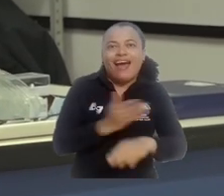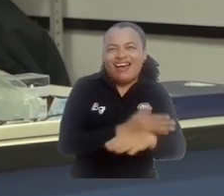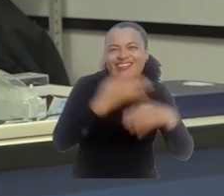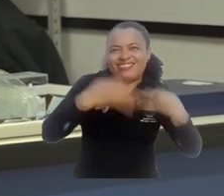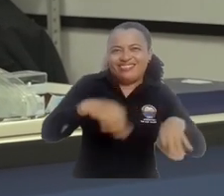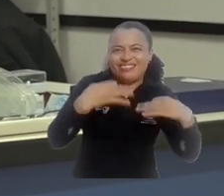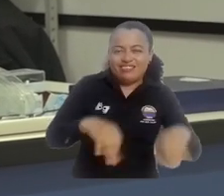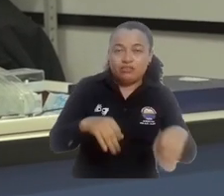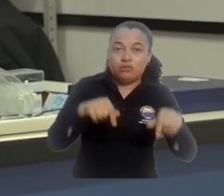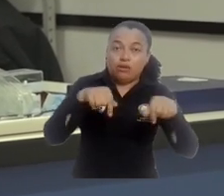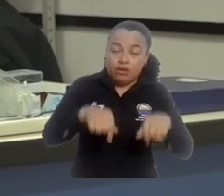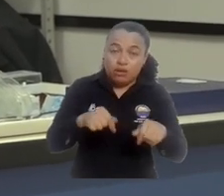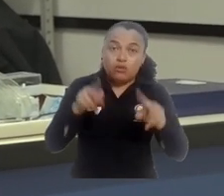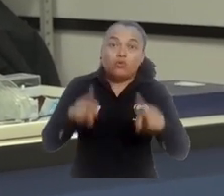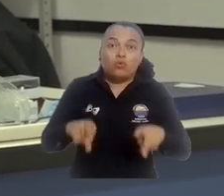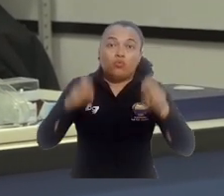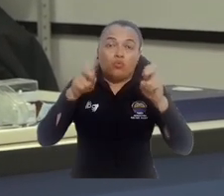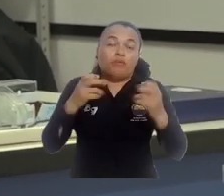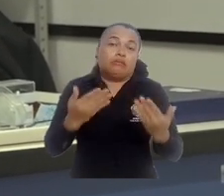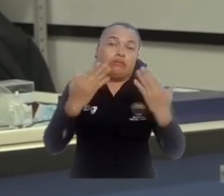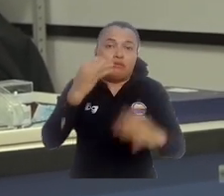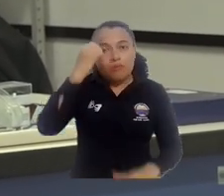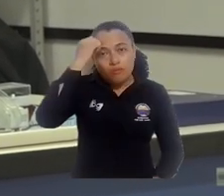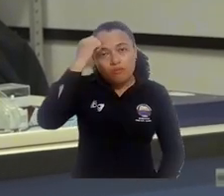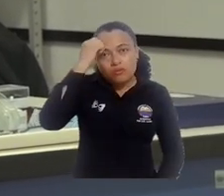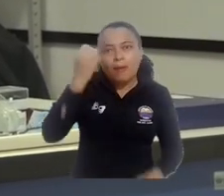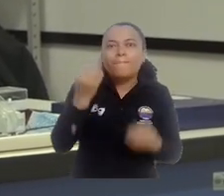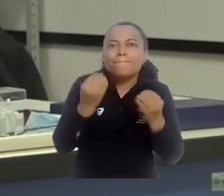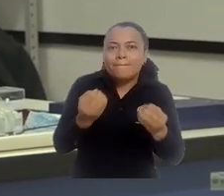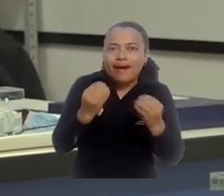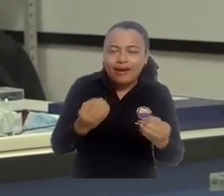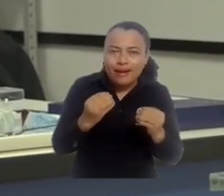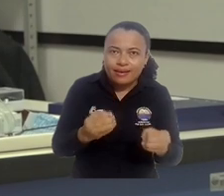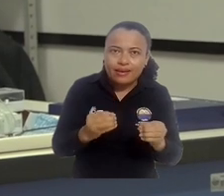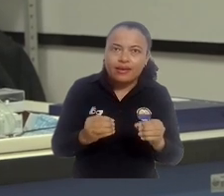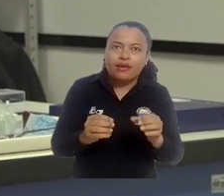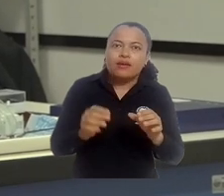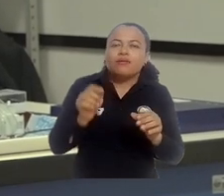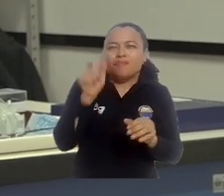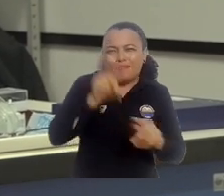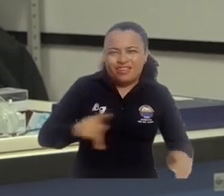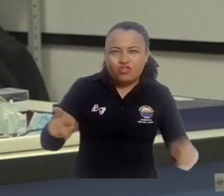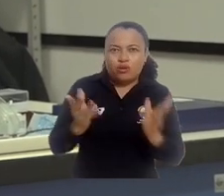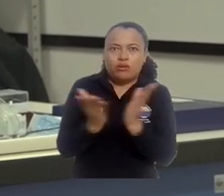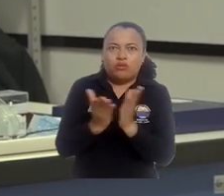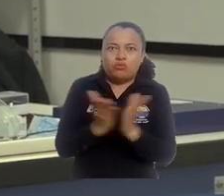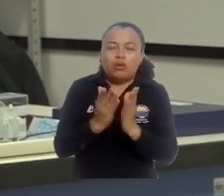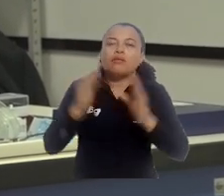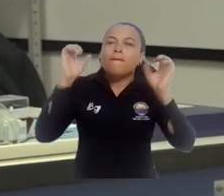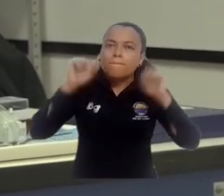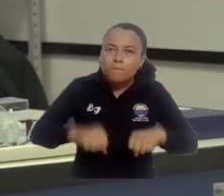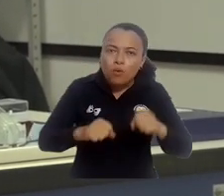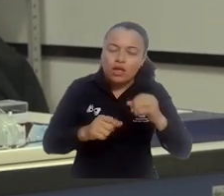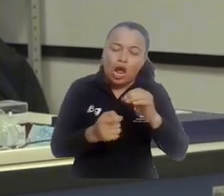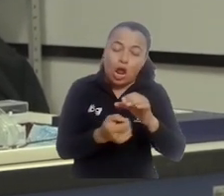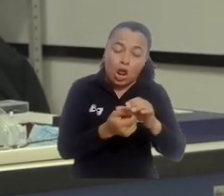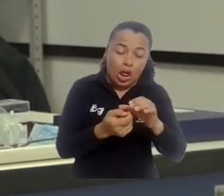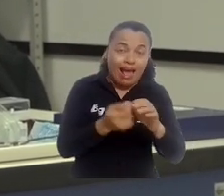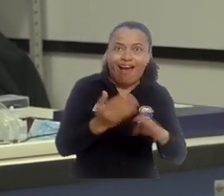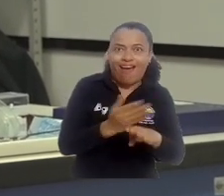ahora tenemos ya varios para docencia con esta nueva dotación. Eso permite que podamos o que todos los estudiantes puedan